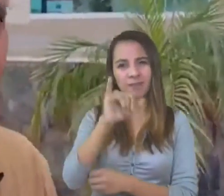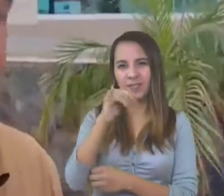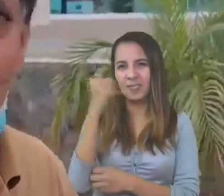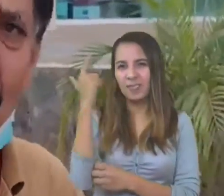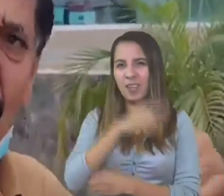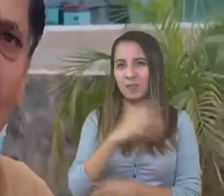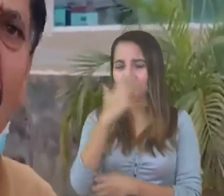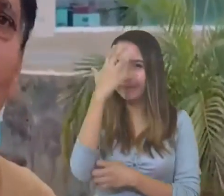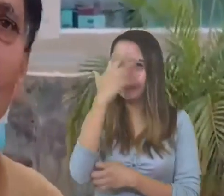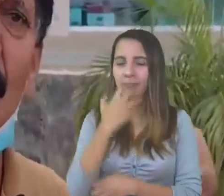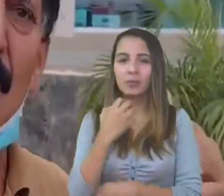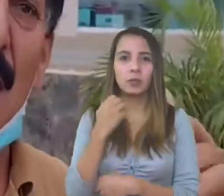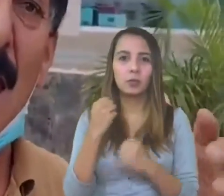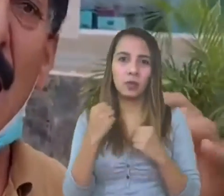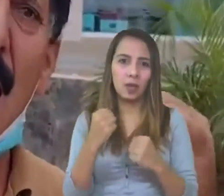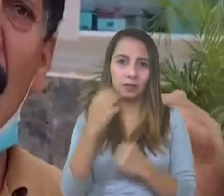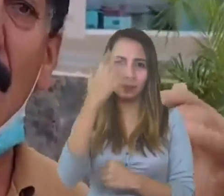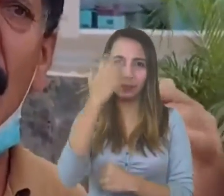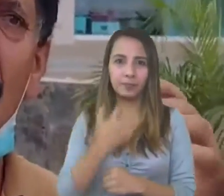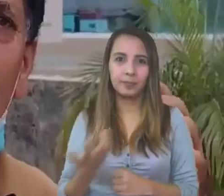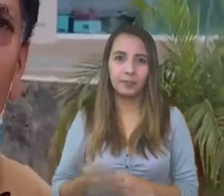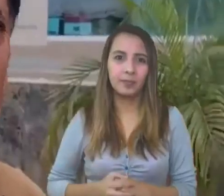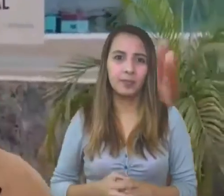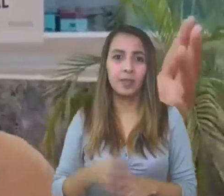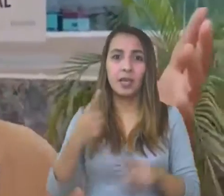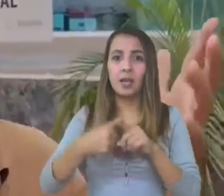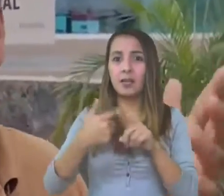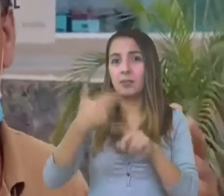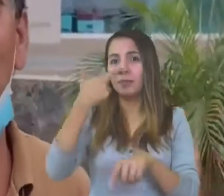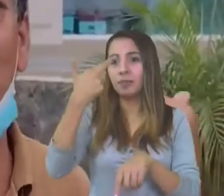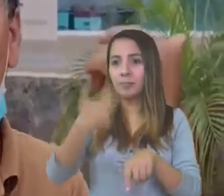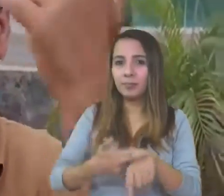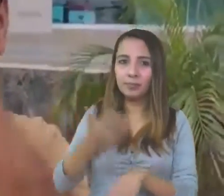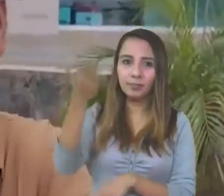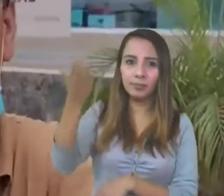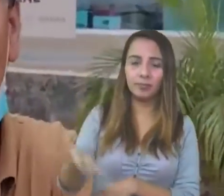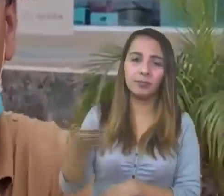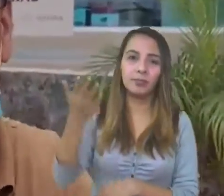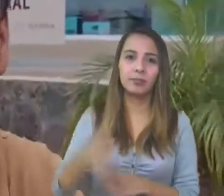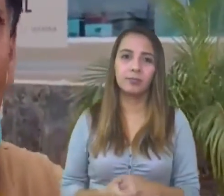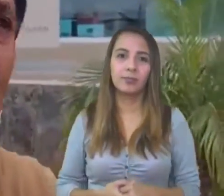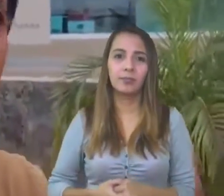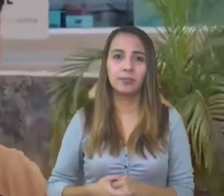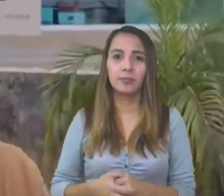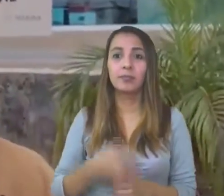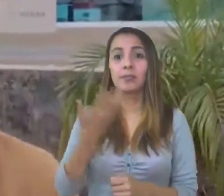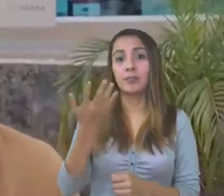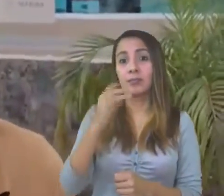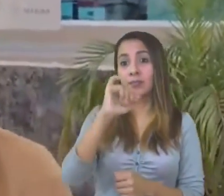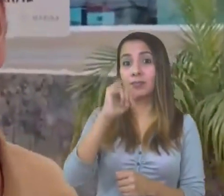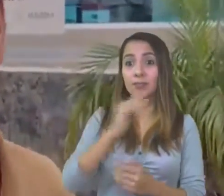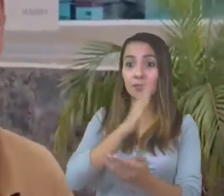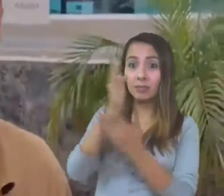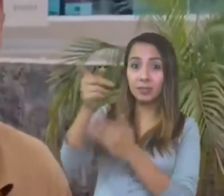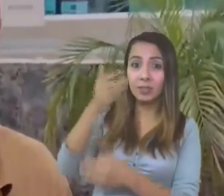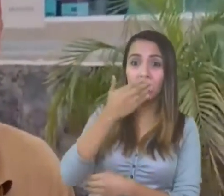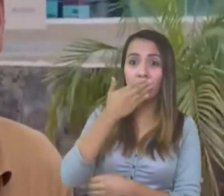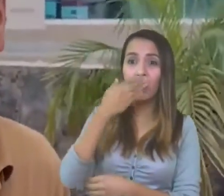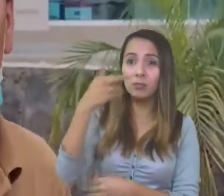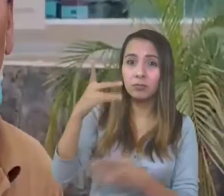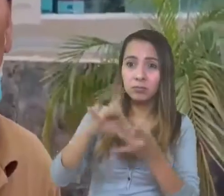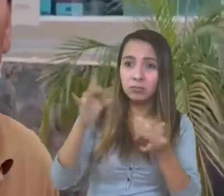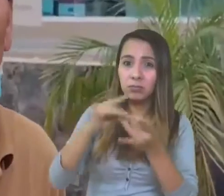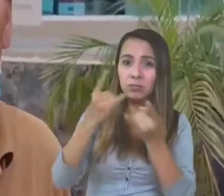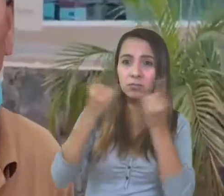una tristeza porque... En manos de quién estamos en ocasiones, ¿no? No, pues hablamos para allá, para su tierra, ¿no? Puras decepciones, ¿verdad?